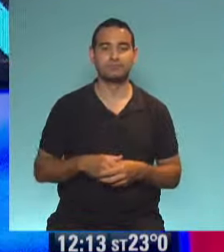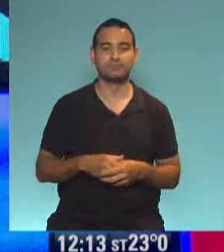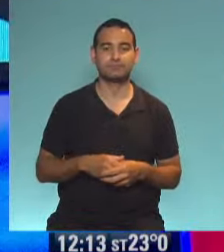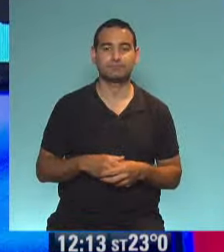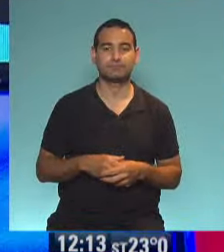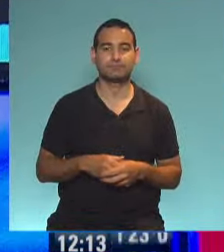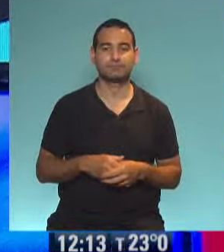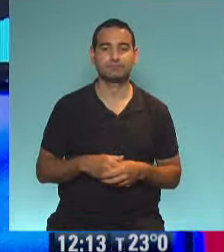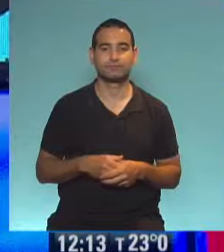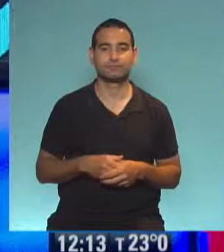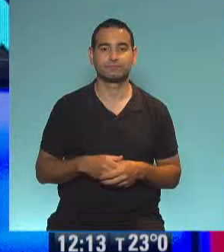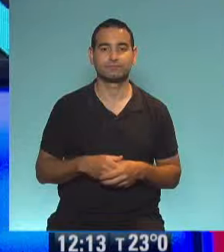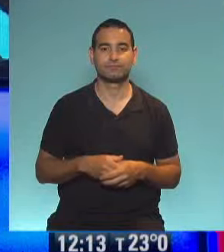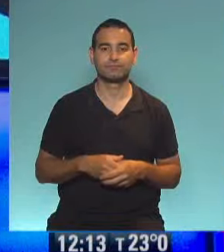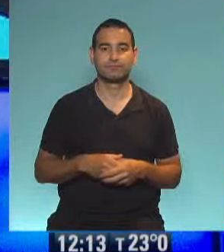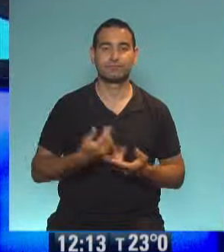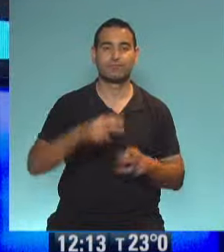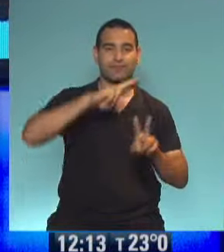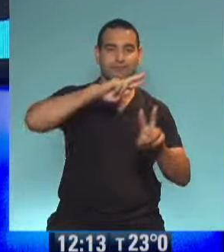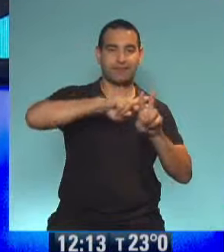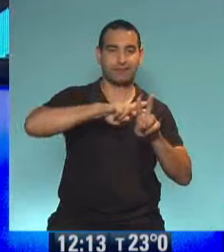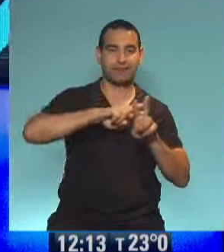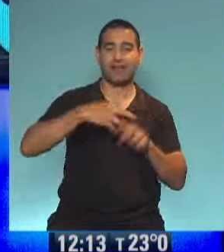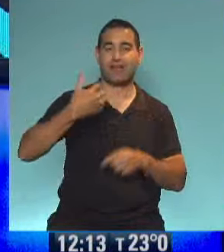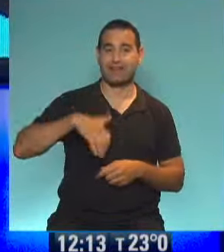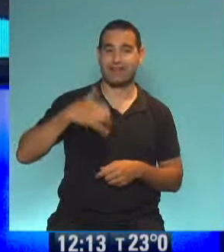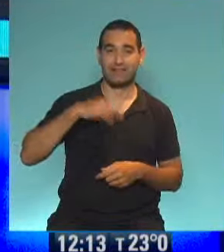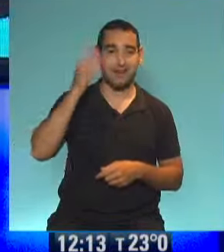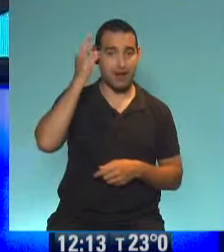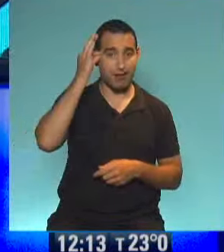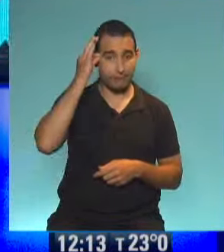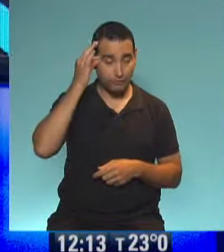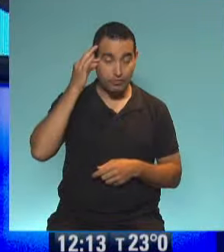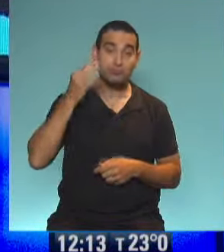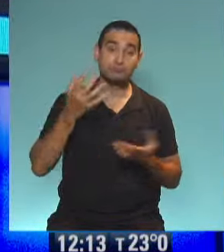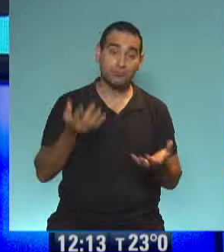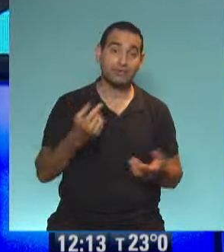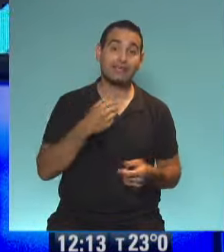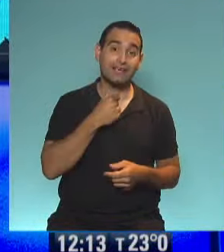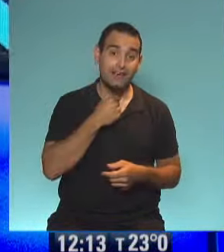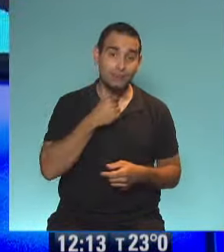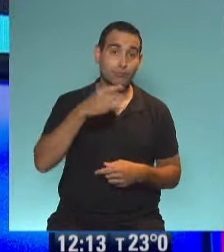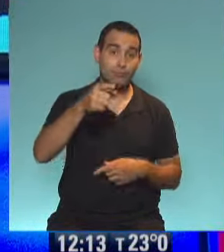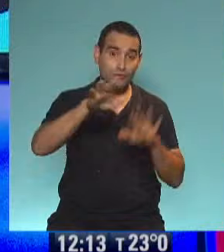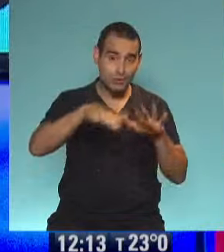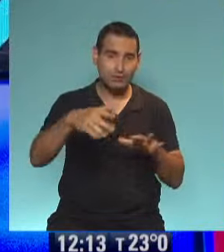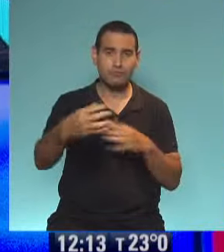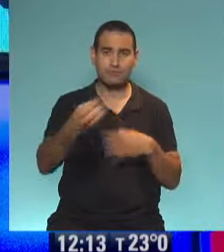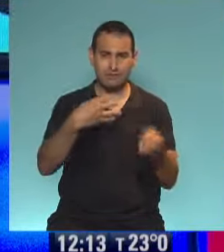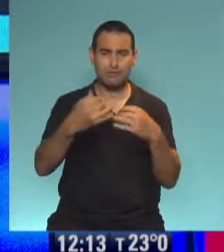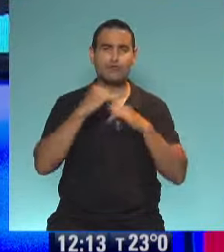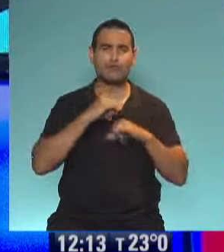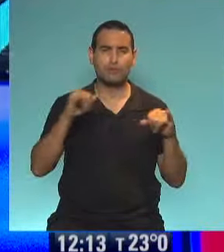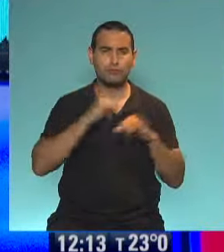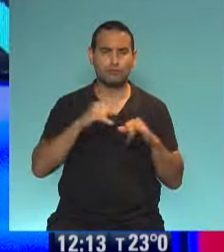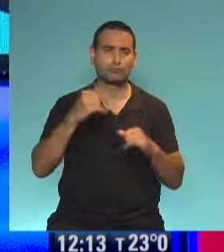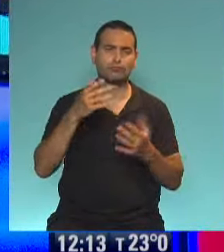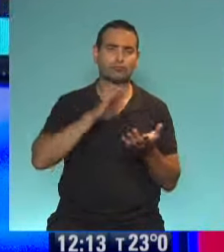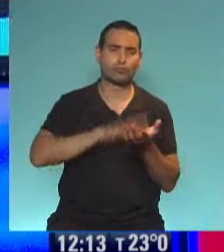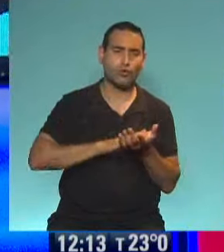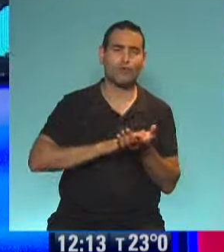ser eterno, con el hashtag Argentina Afro. Así que queremos que los chicos y las chicas nos manden la información que tienen sobre la